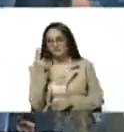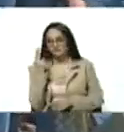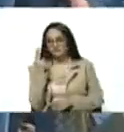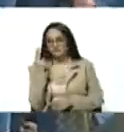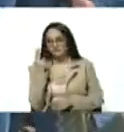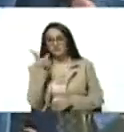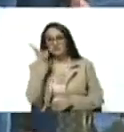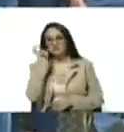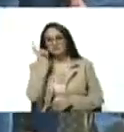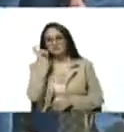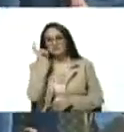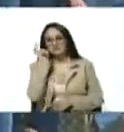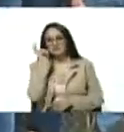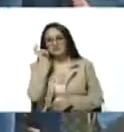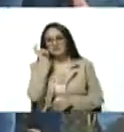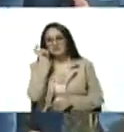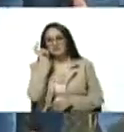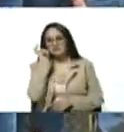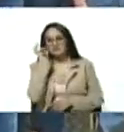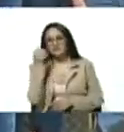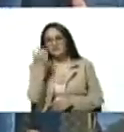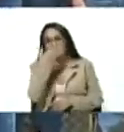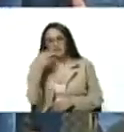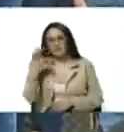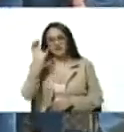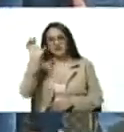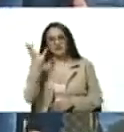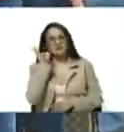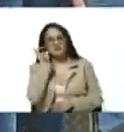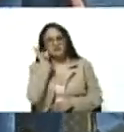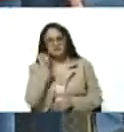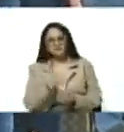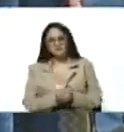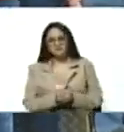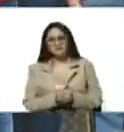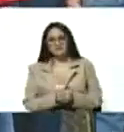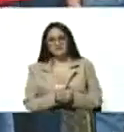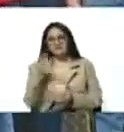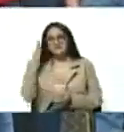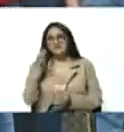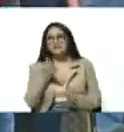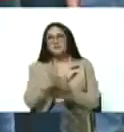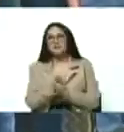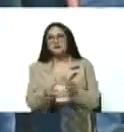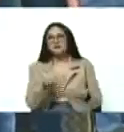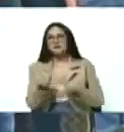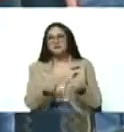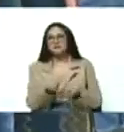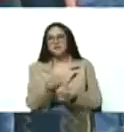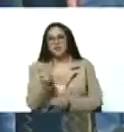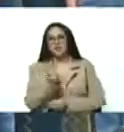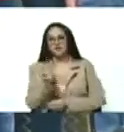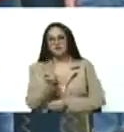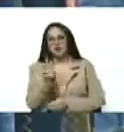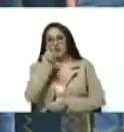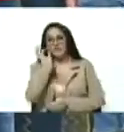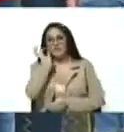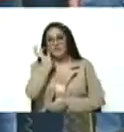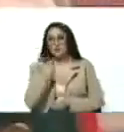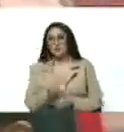Que se escuche allá en el imperialismo, en el imperio nos escuche, y sepa de qué estamos hechos los venezolanos y las